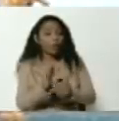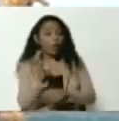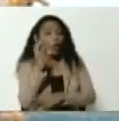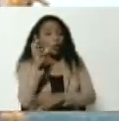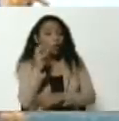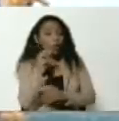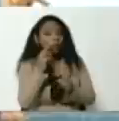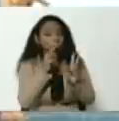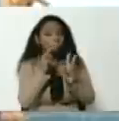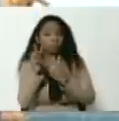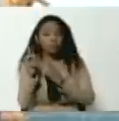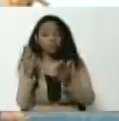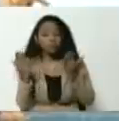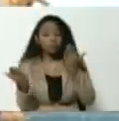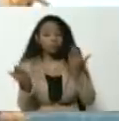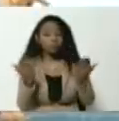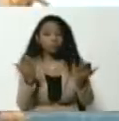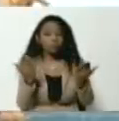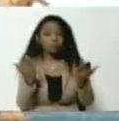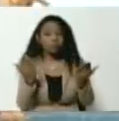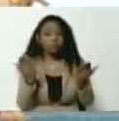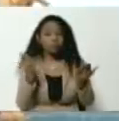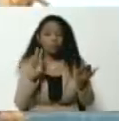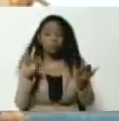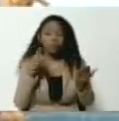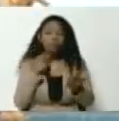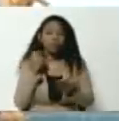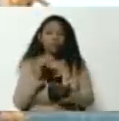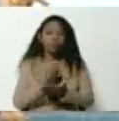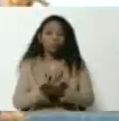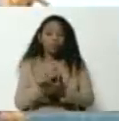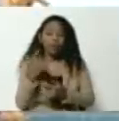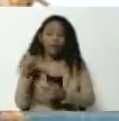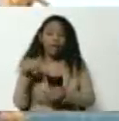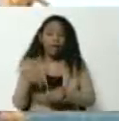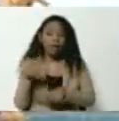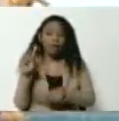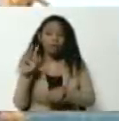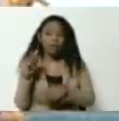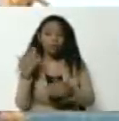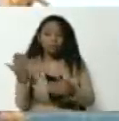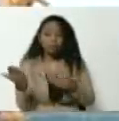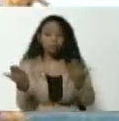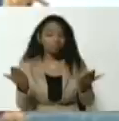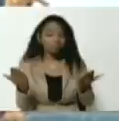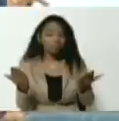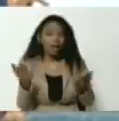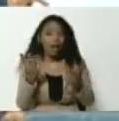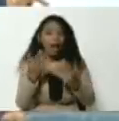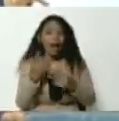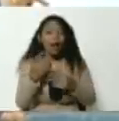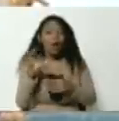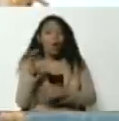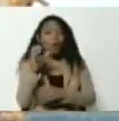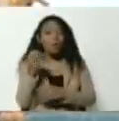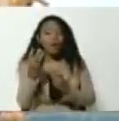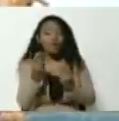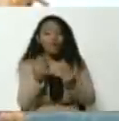Colombia respecto a la mortalidad que tiene Venezuela. Fíjese que Colombia es el número 11 del